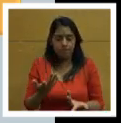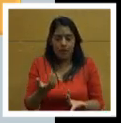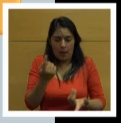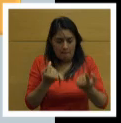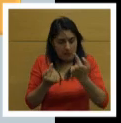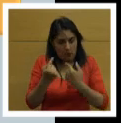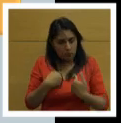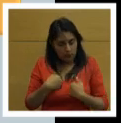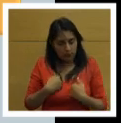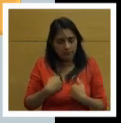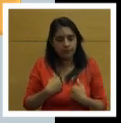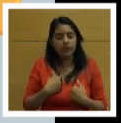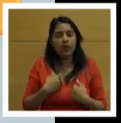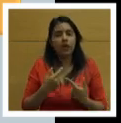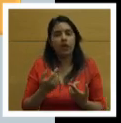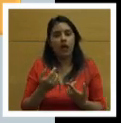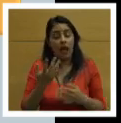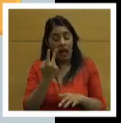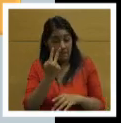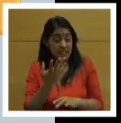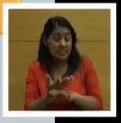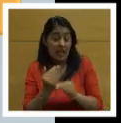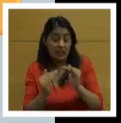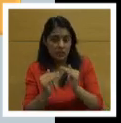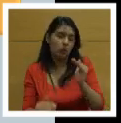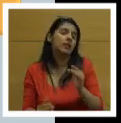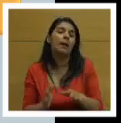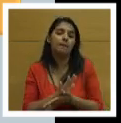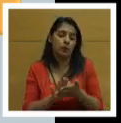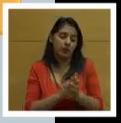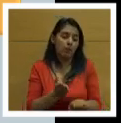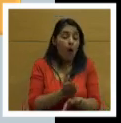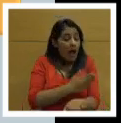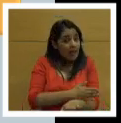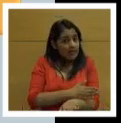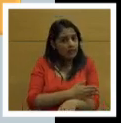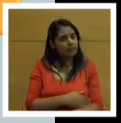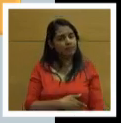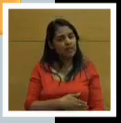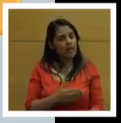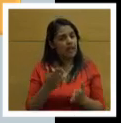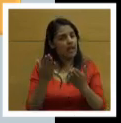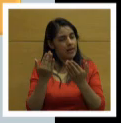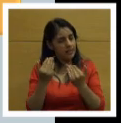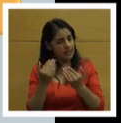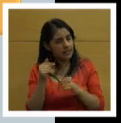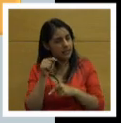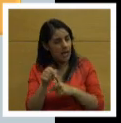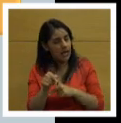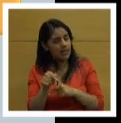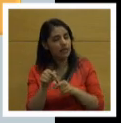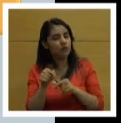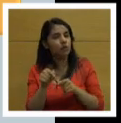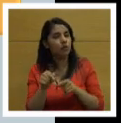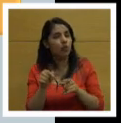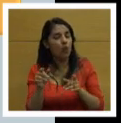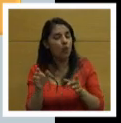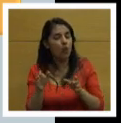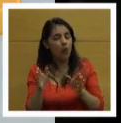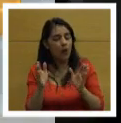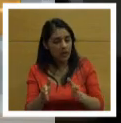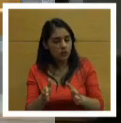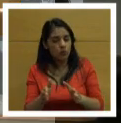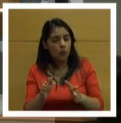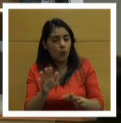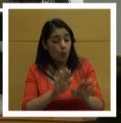consideración un caso y poder evidenciar estas desigualdades. Por ejemplo, previo al proceso, decir, ¿requiere o no requiere este caso una medida de protección?